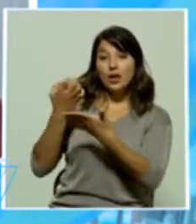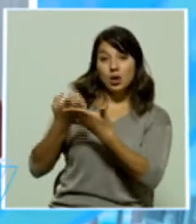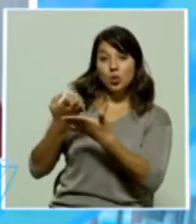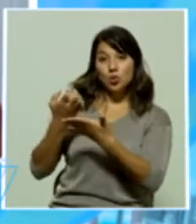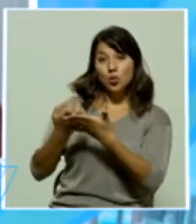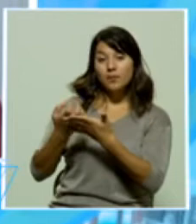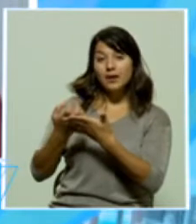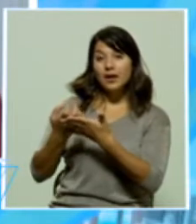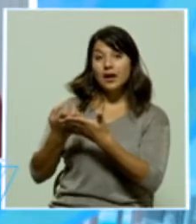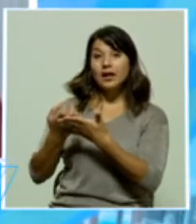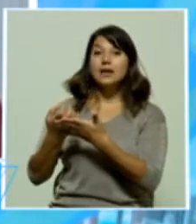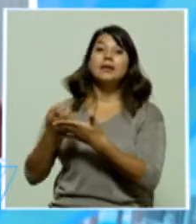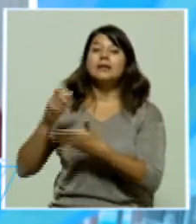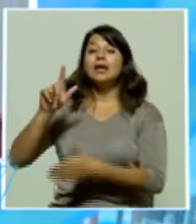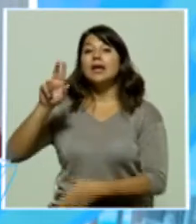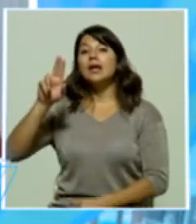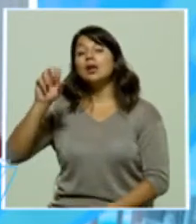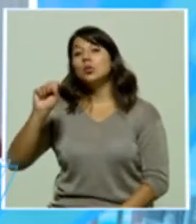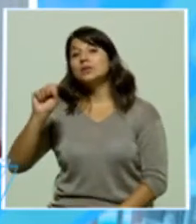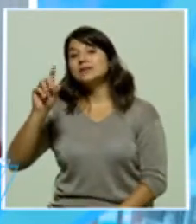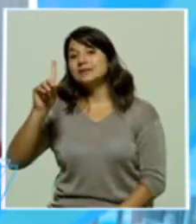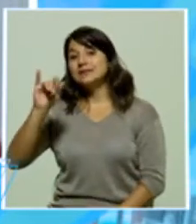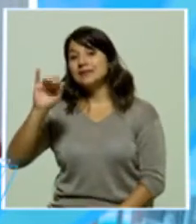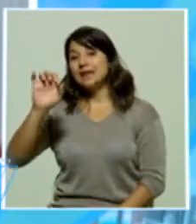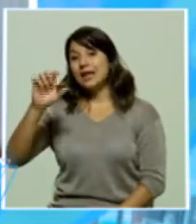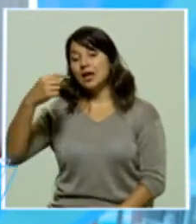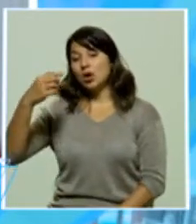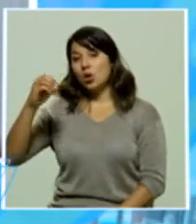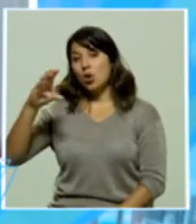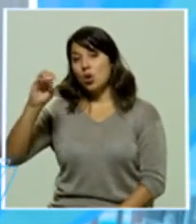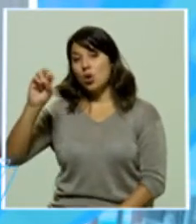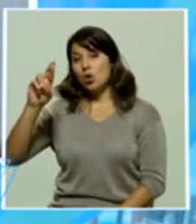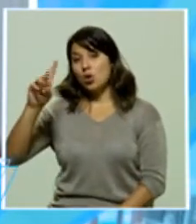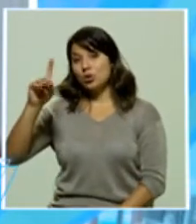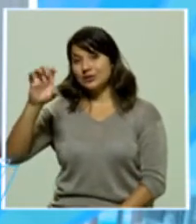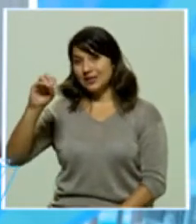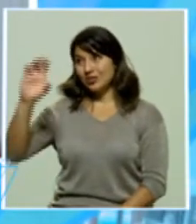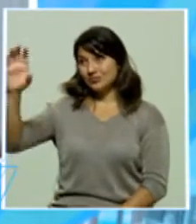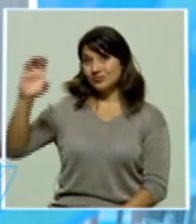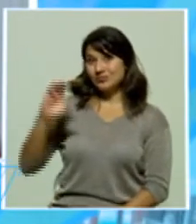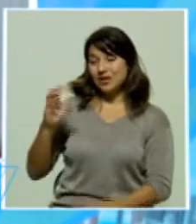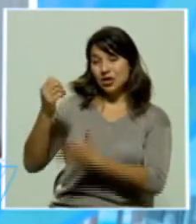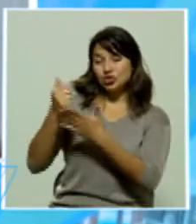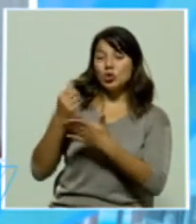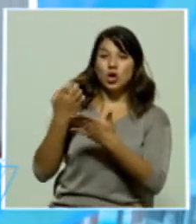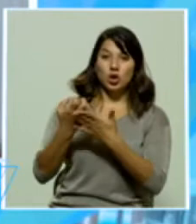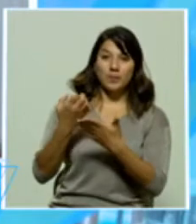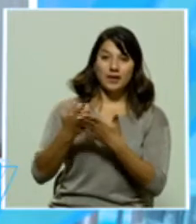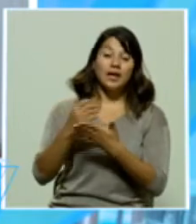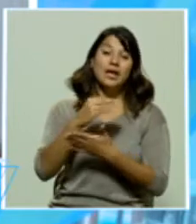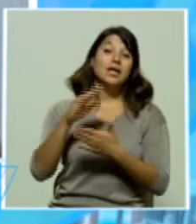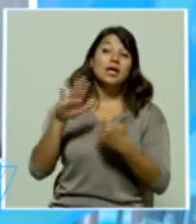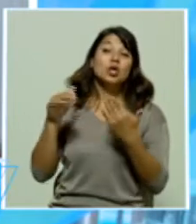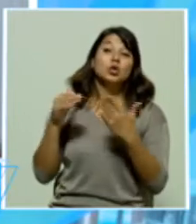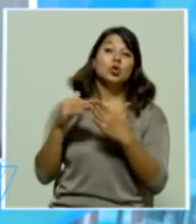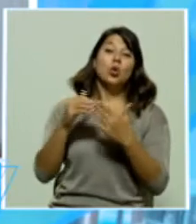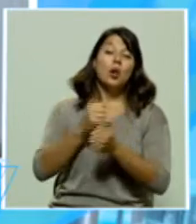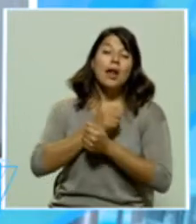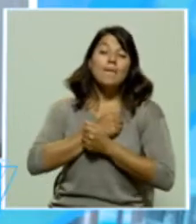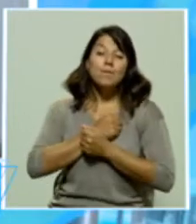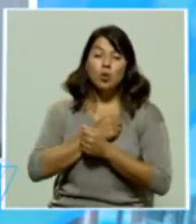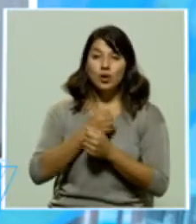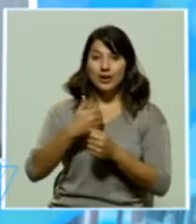productor ejecutivo Luis Diego Cordero y a todo el amor que le puso el club, porque más allá del viaje fue